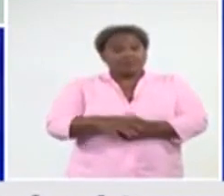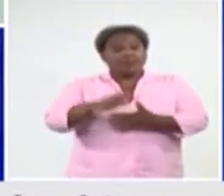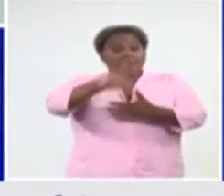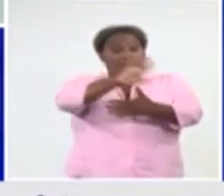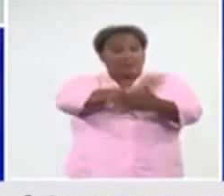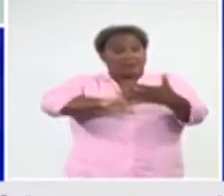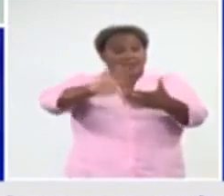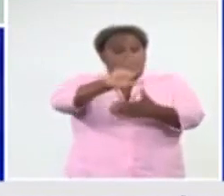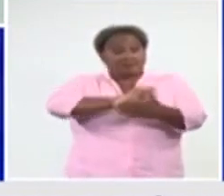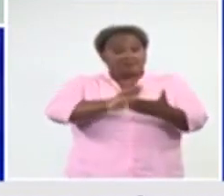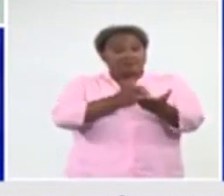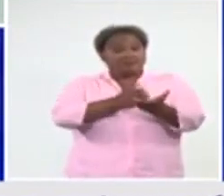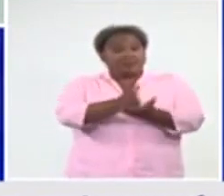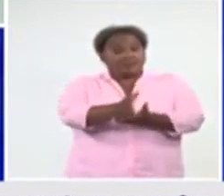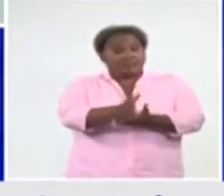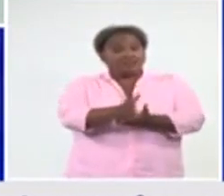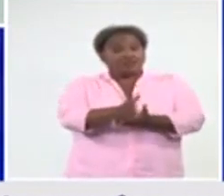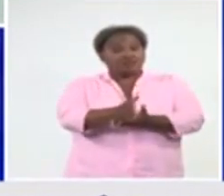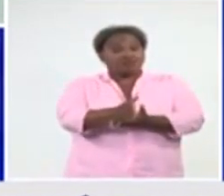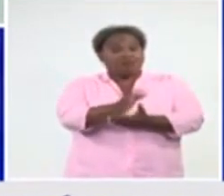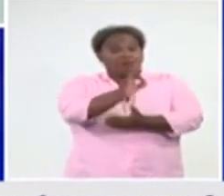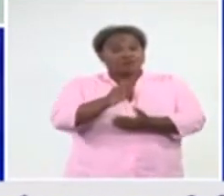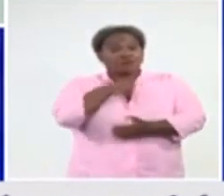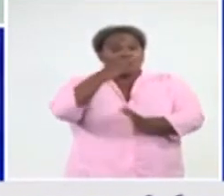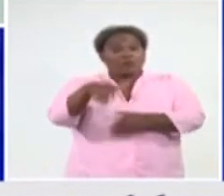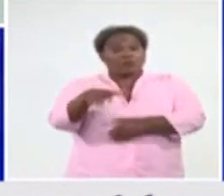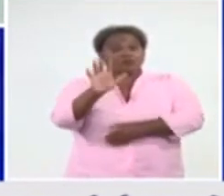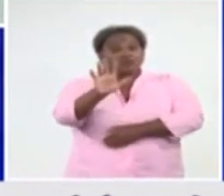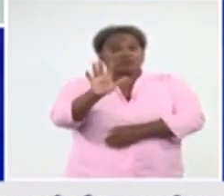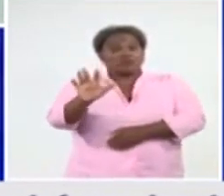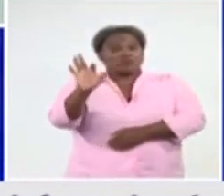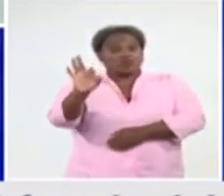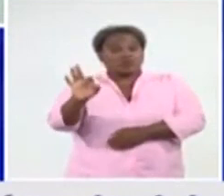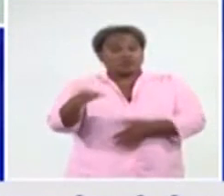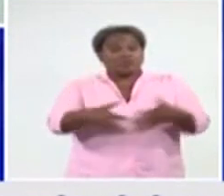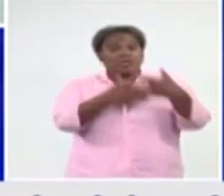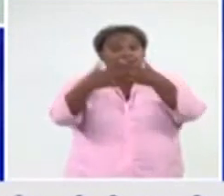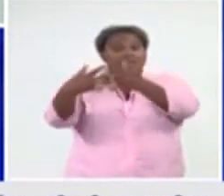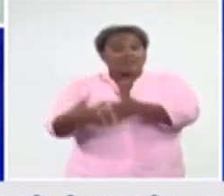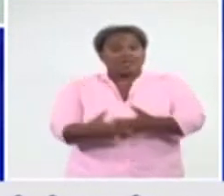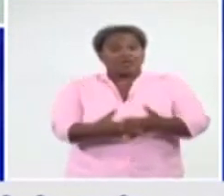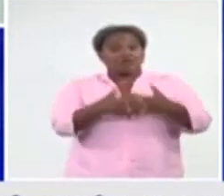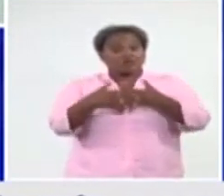ha mantenido una letalidad elevada, 568, y Estados Unidos